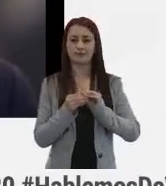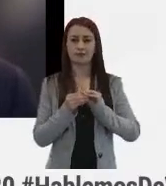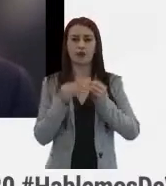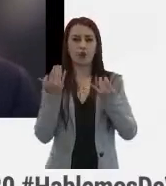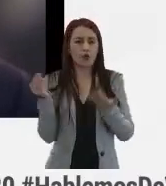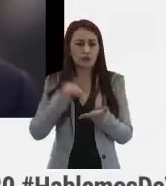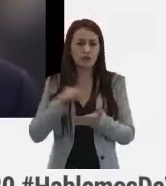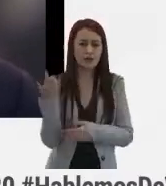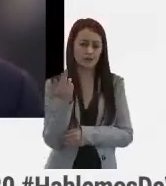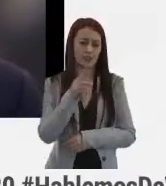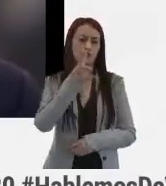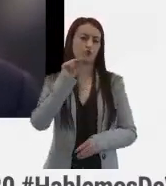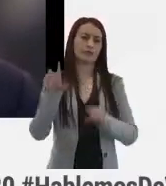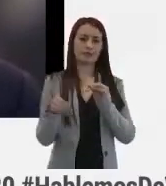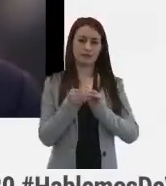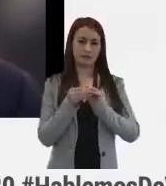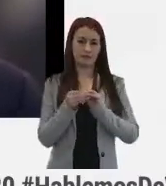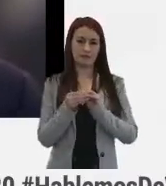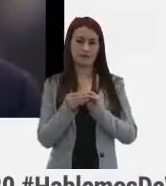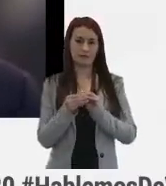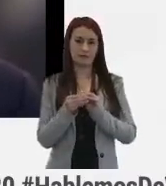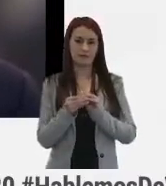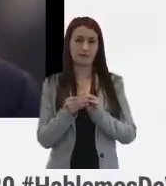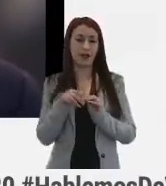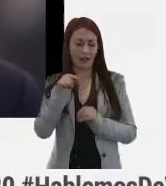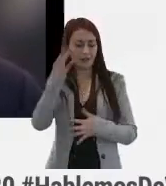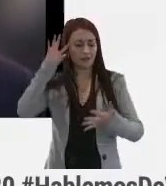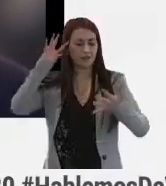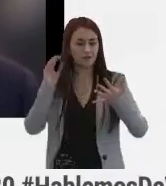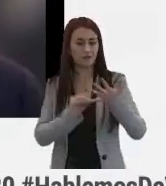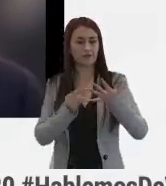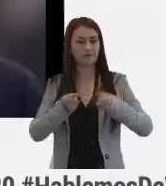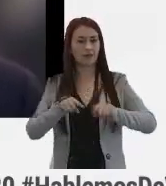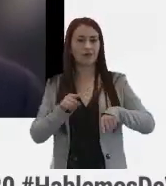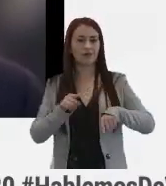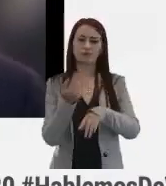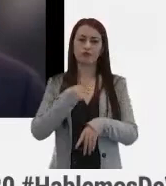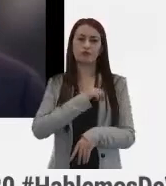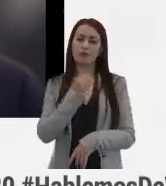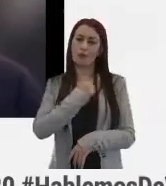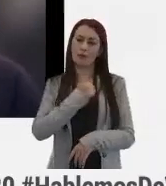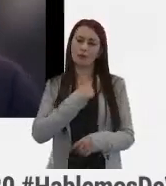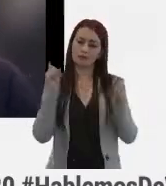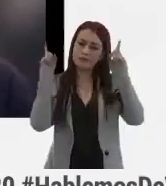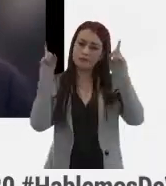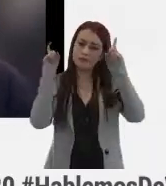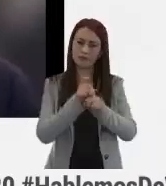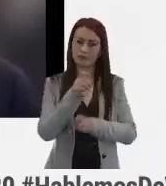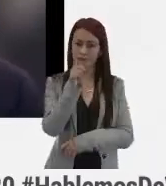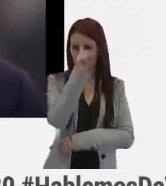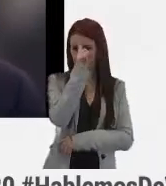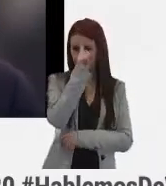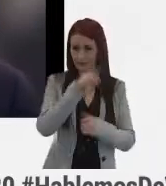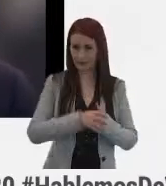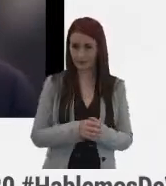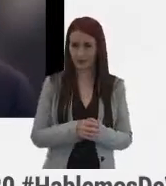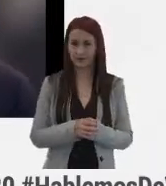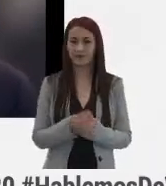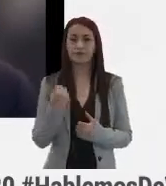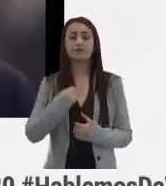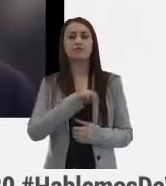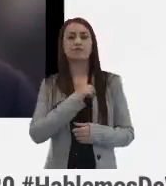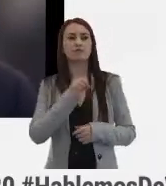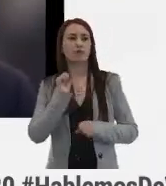lo sucedido. A esa conclusión llegamos también nosotros en Alemania, después de